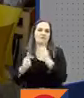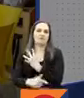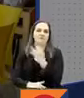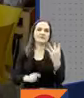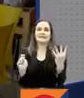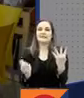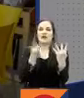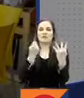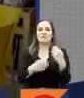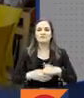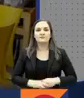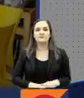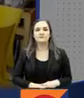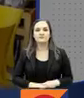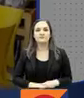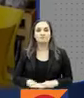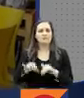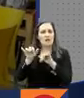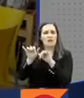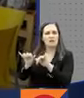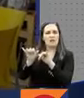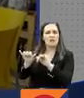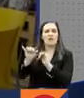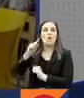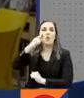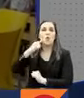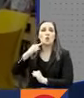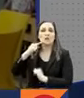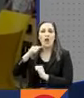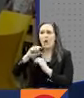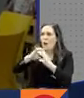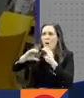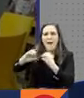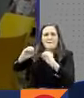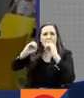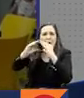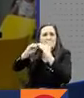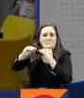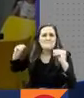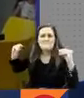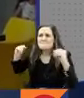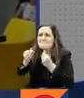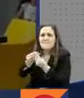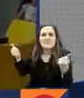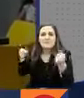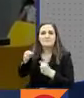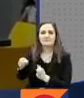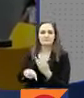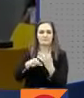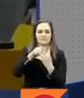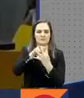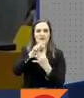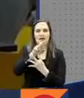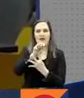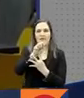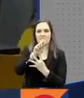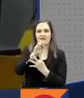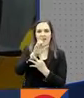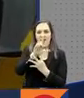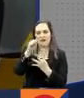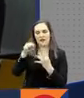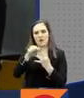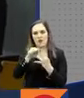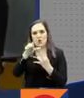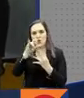más de 24 horas retenidos e incomunicados, fueron liberados Rafael Hernández y Luis Gonzalo Pérez, periodistas